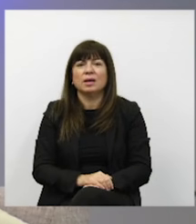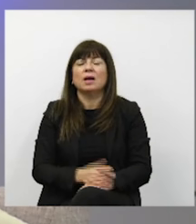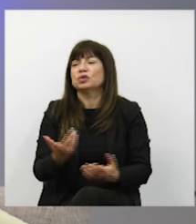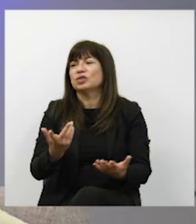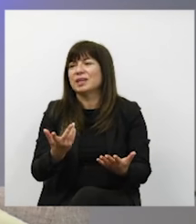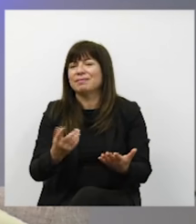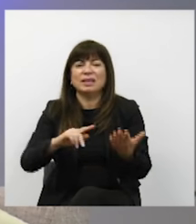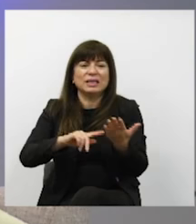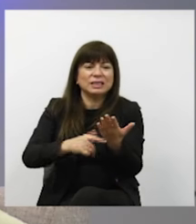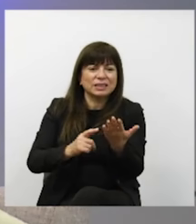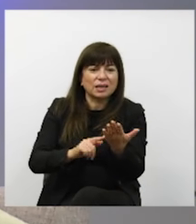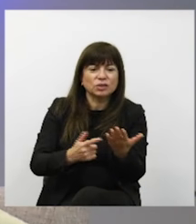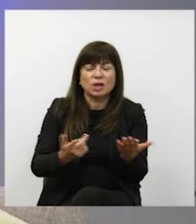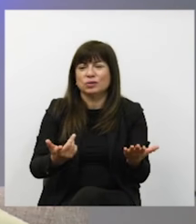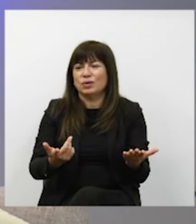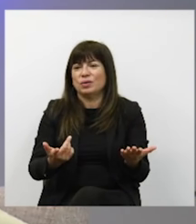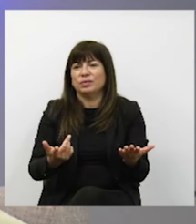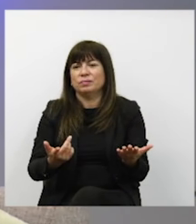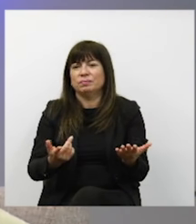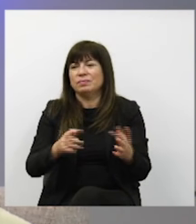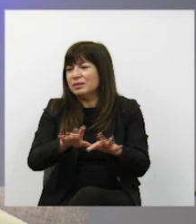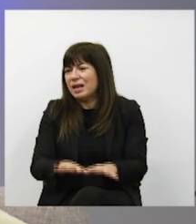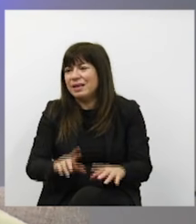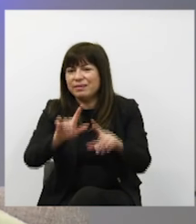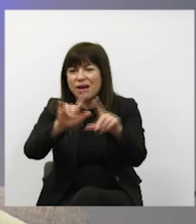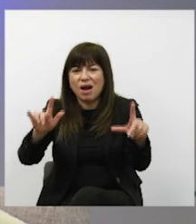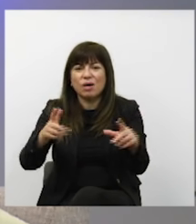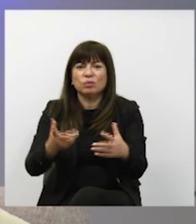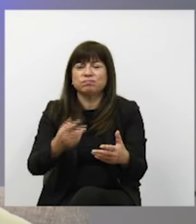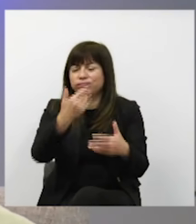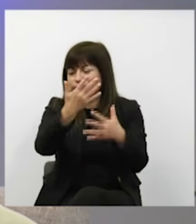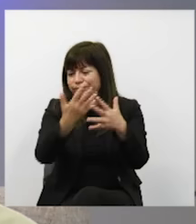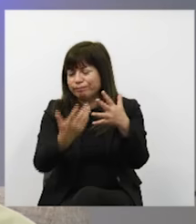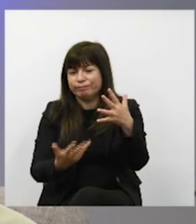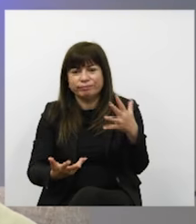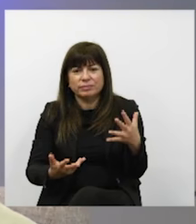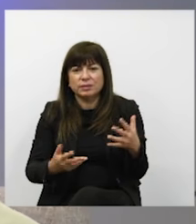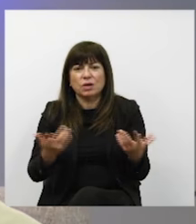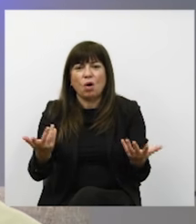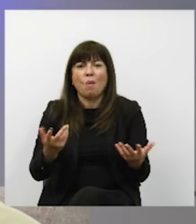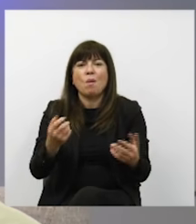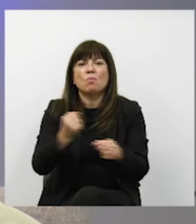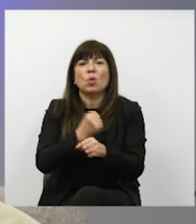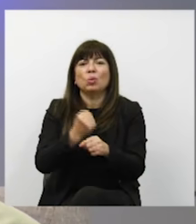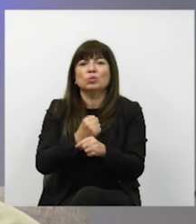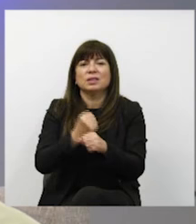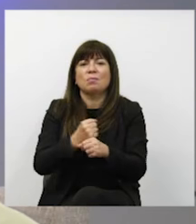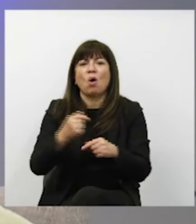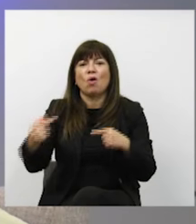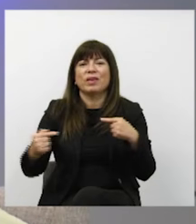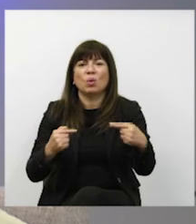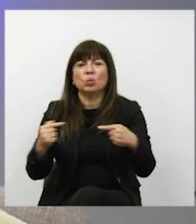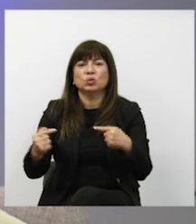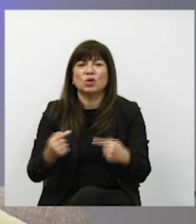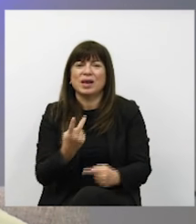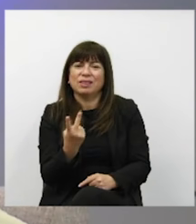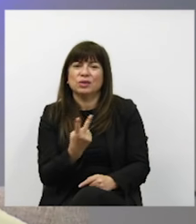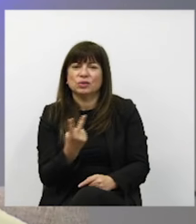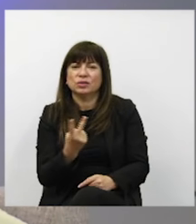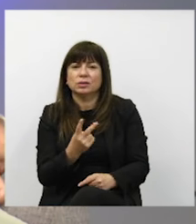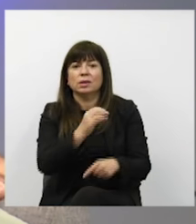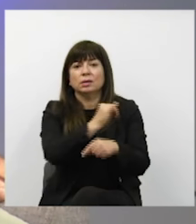digitalización, circularidad, servicios, I+D, en fin, este tema de la desglobalización, ¿cómo producimos estas dos discusiones, la